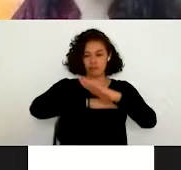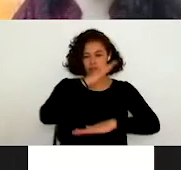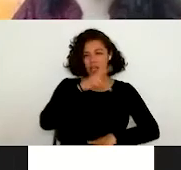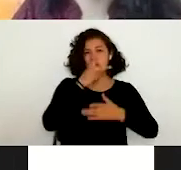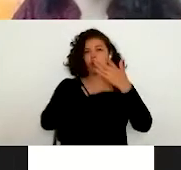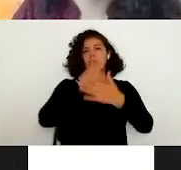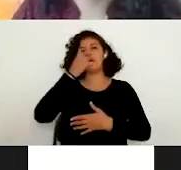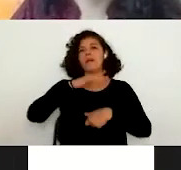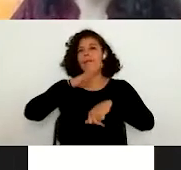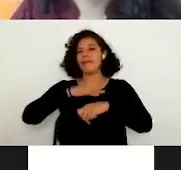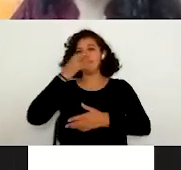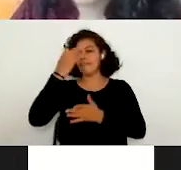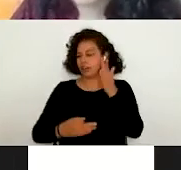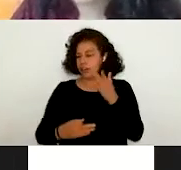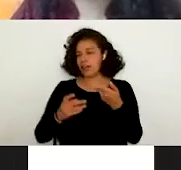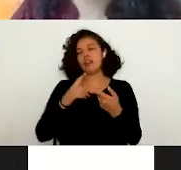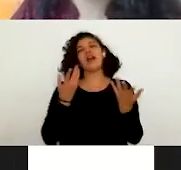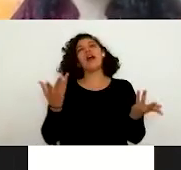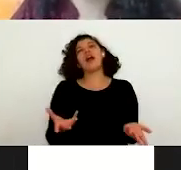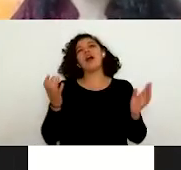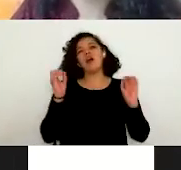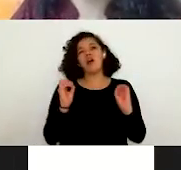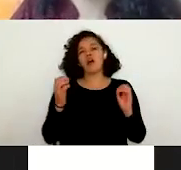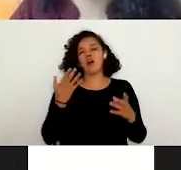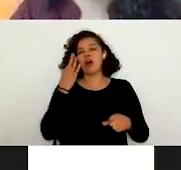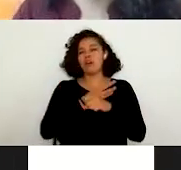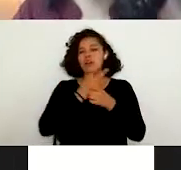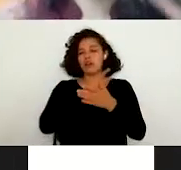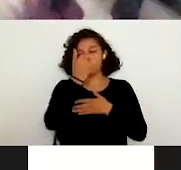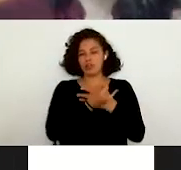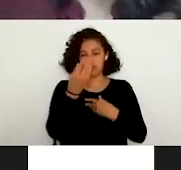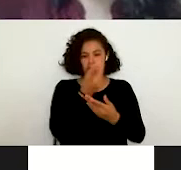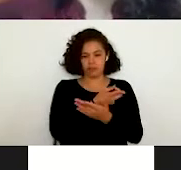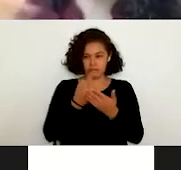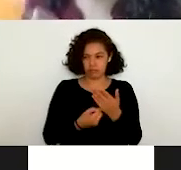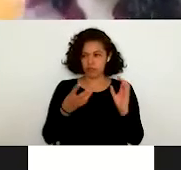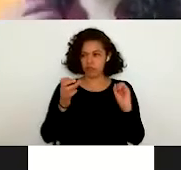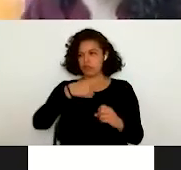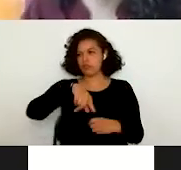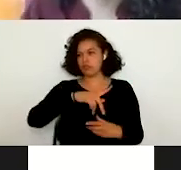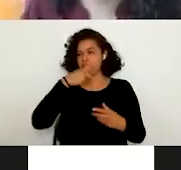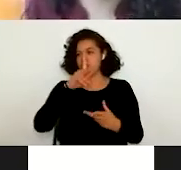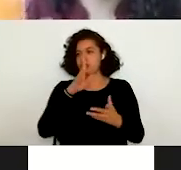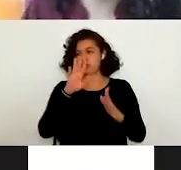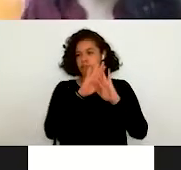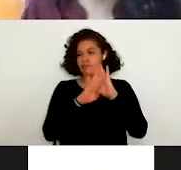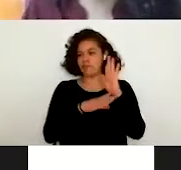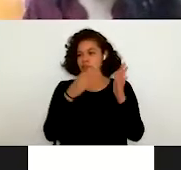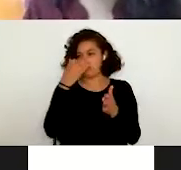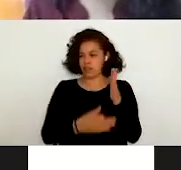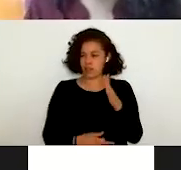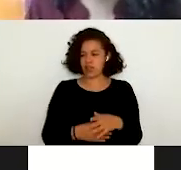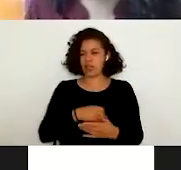por fortalecer, o que ahora mismo estén diseñando uno y hayan identificado como partes que les faltan, ¿no? Igual para